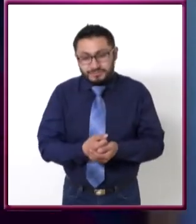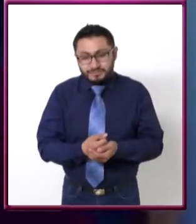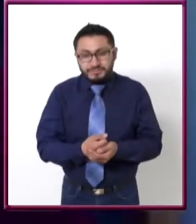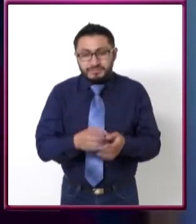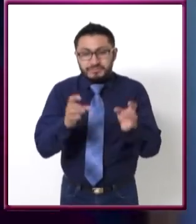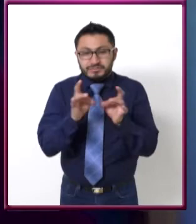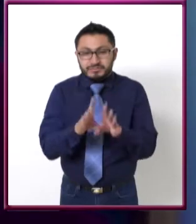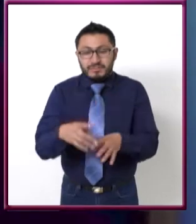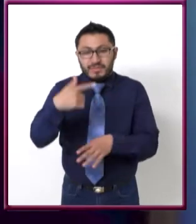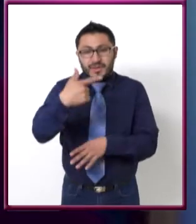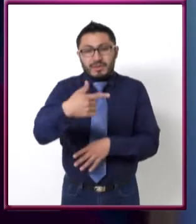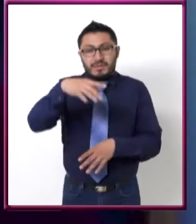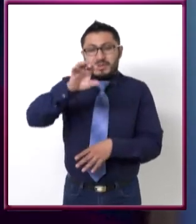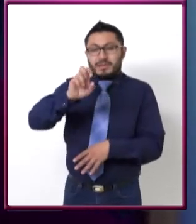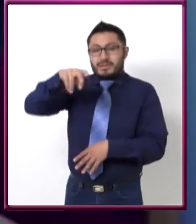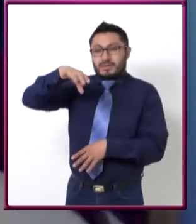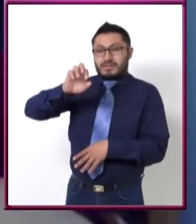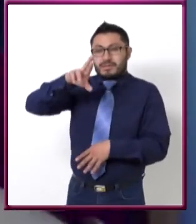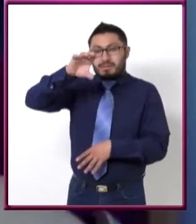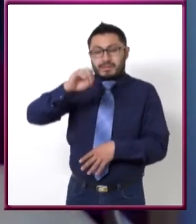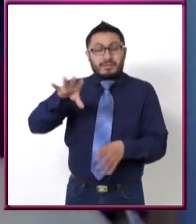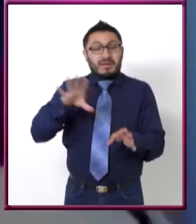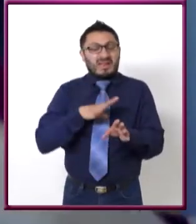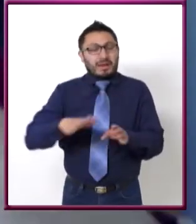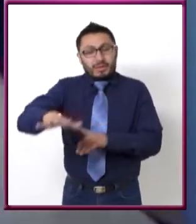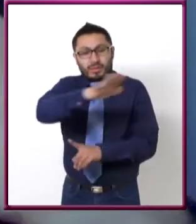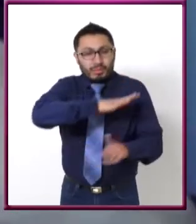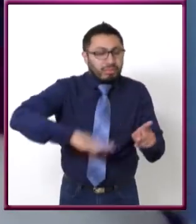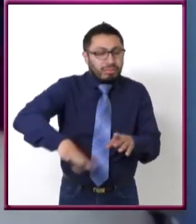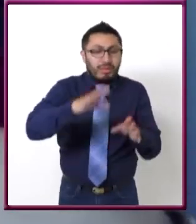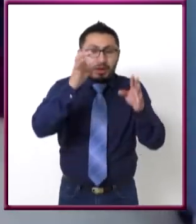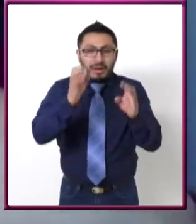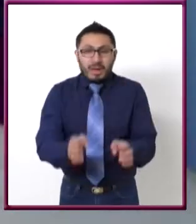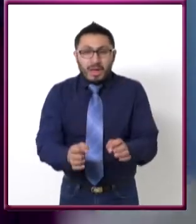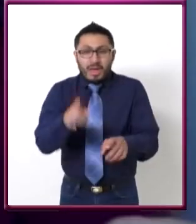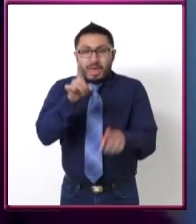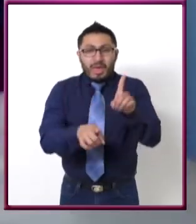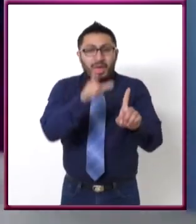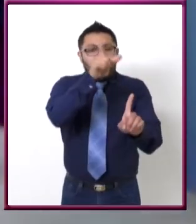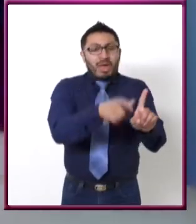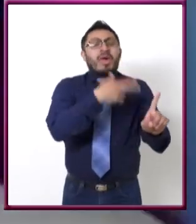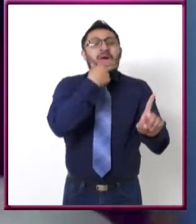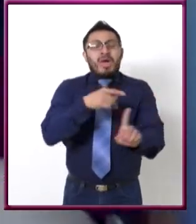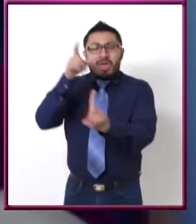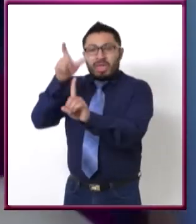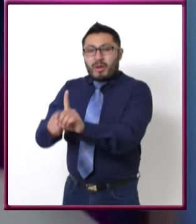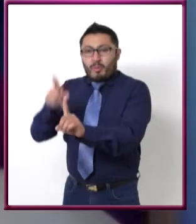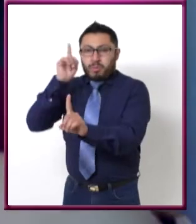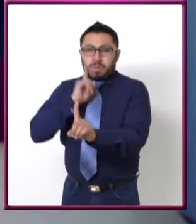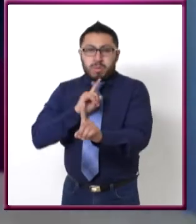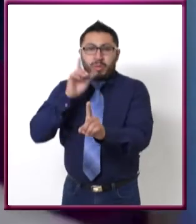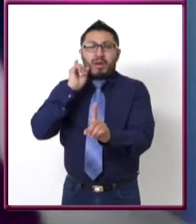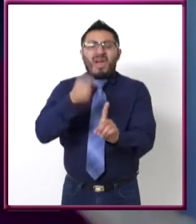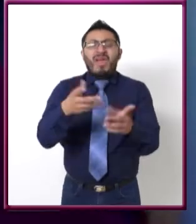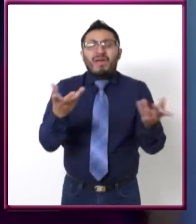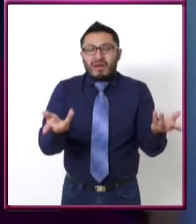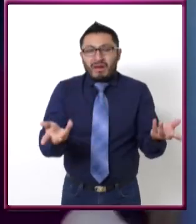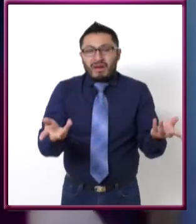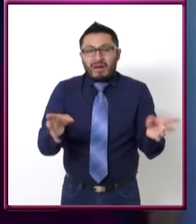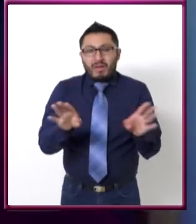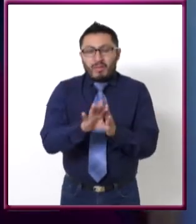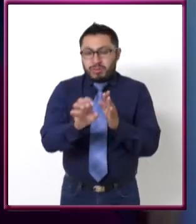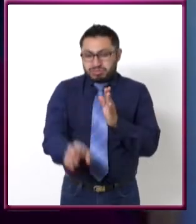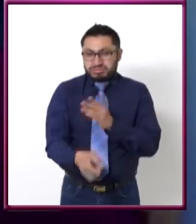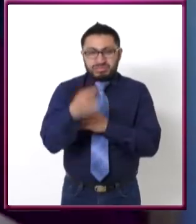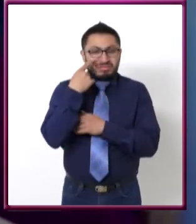de género que permea nuestro estar como hombres o como mujeres. ¿Qué significa